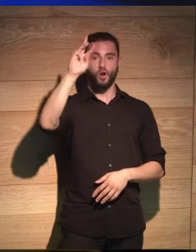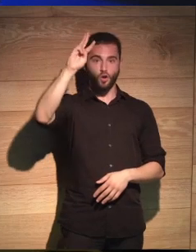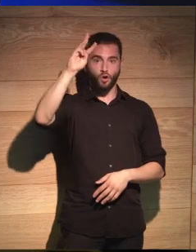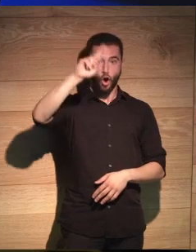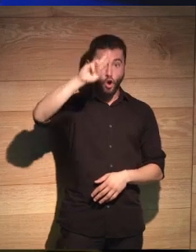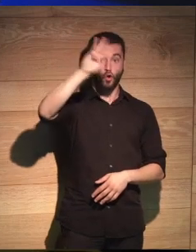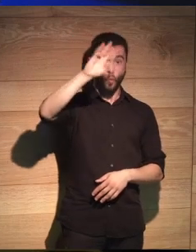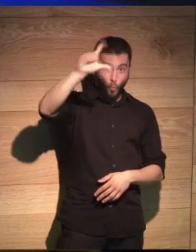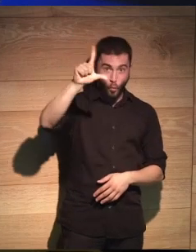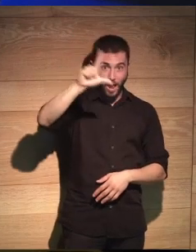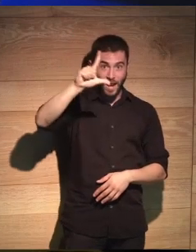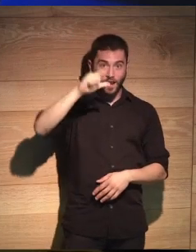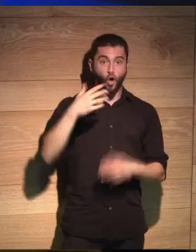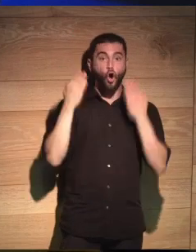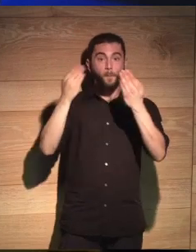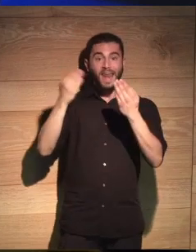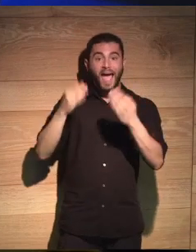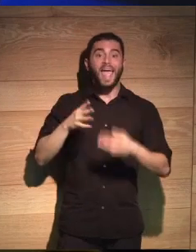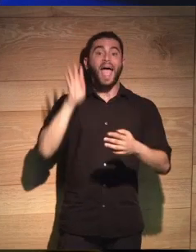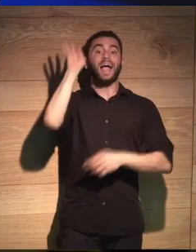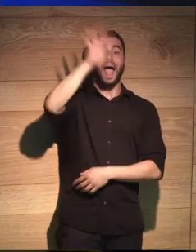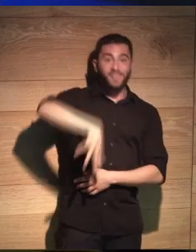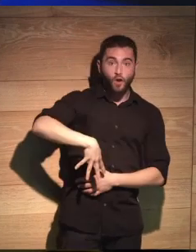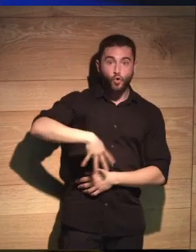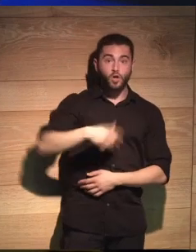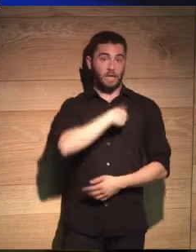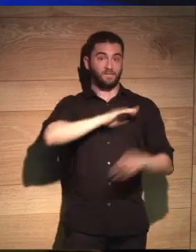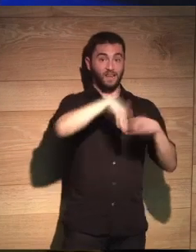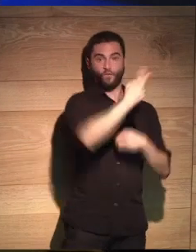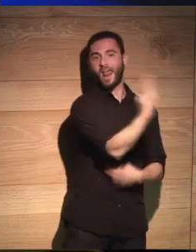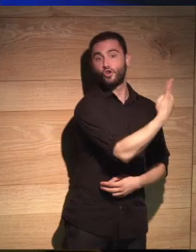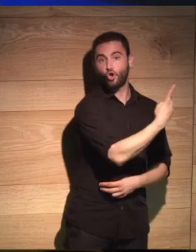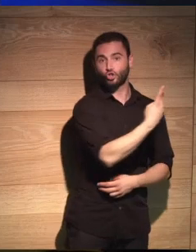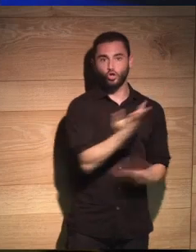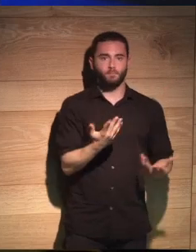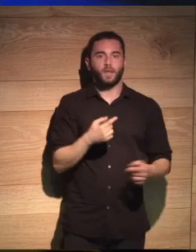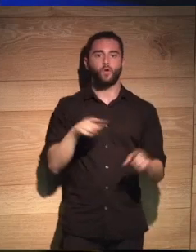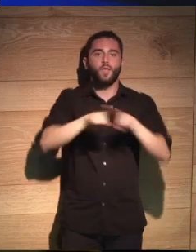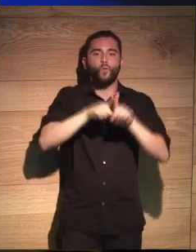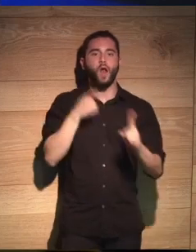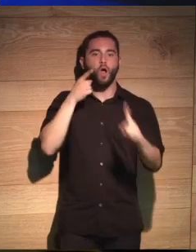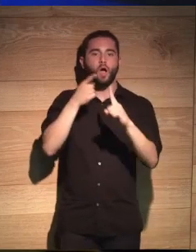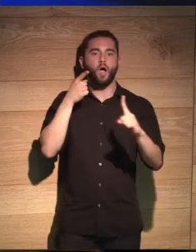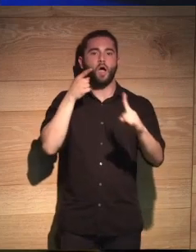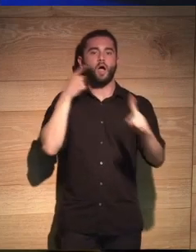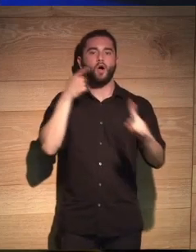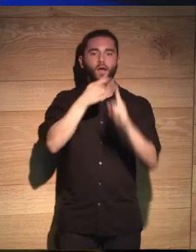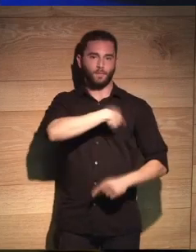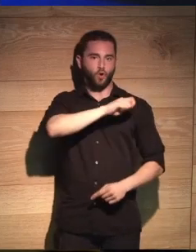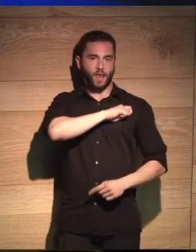extranjeros sumidos en la guerra de España, pero que hacen suya la causa del pueblo español. Gracias.